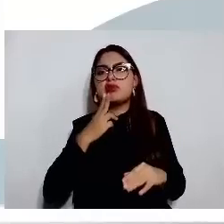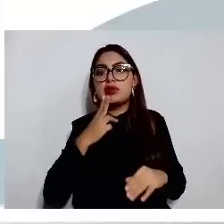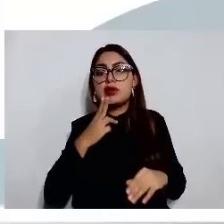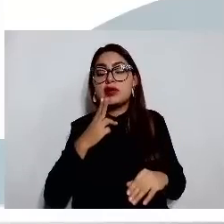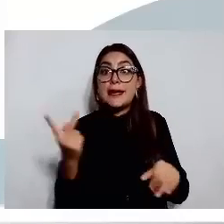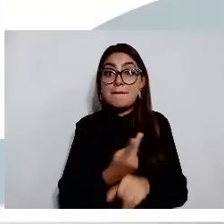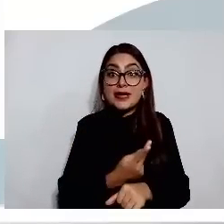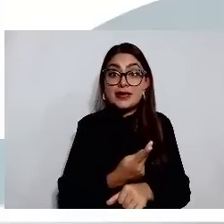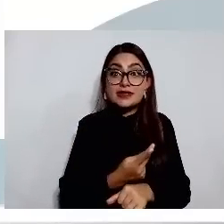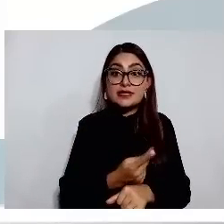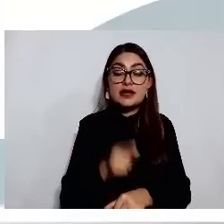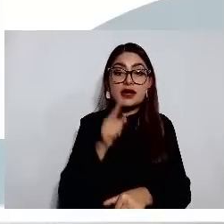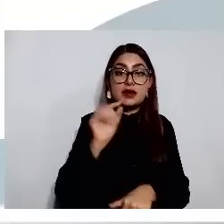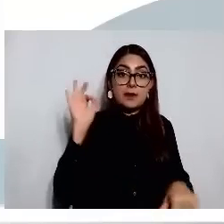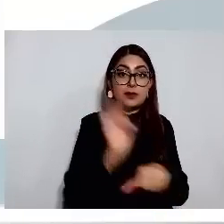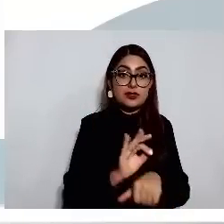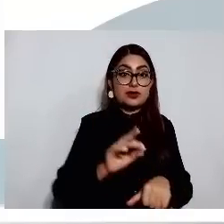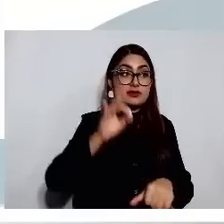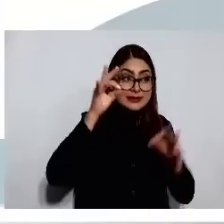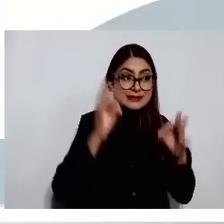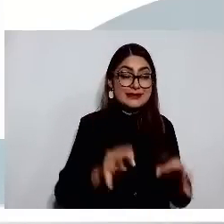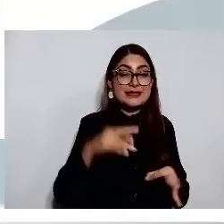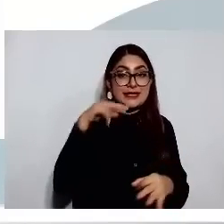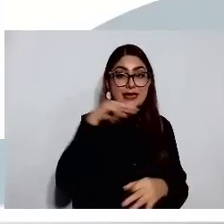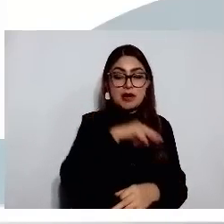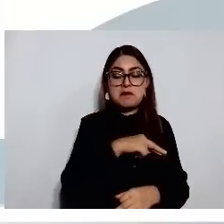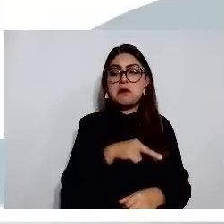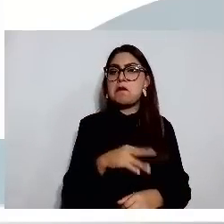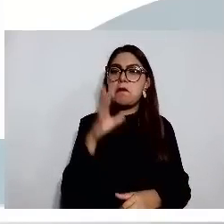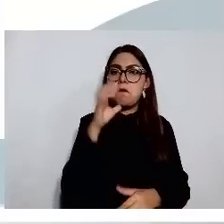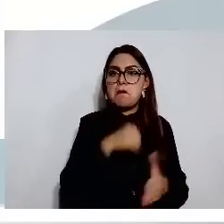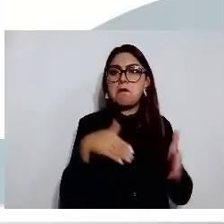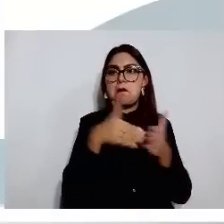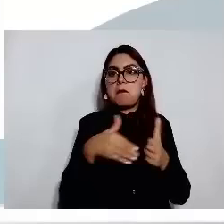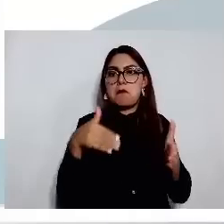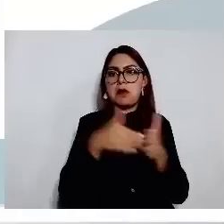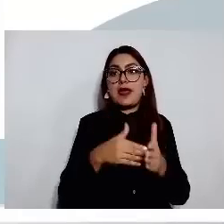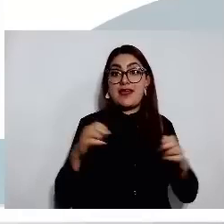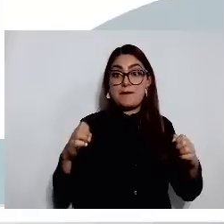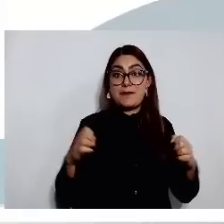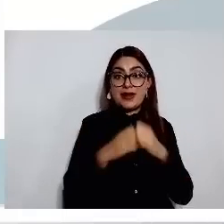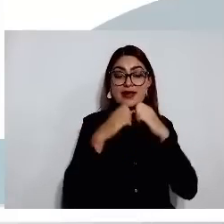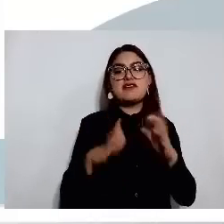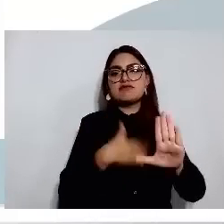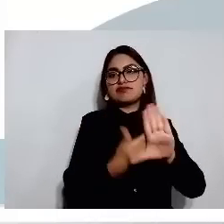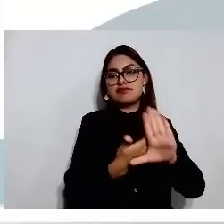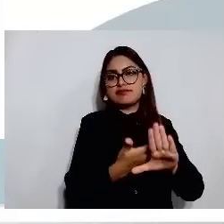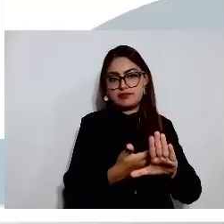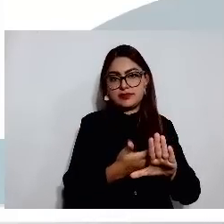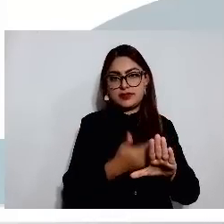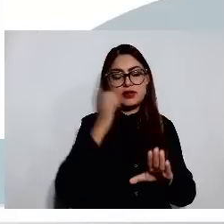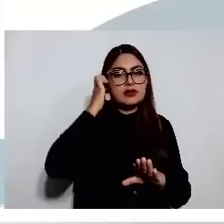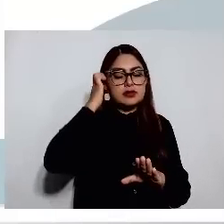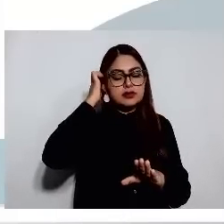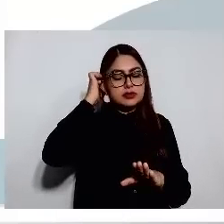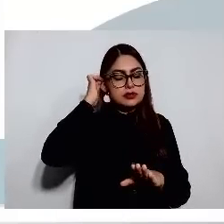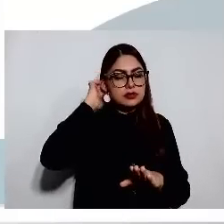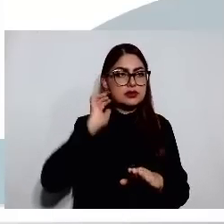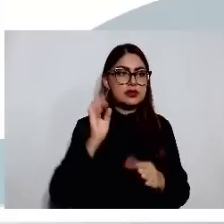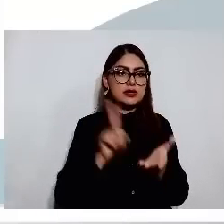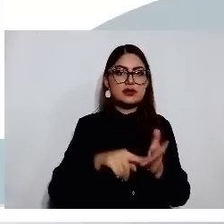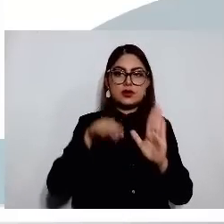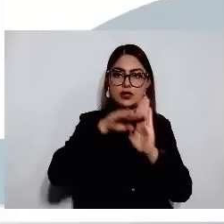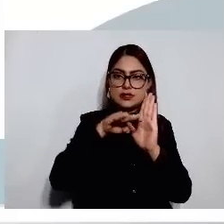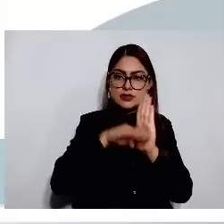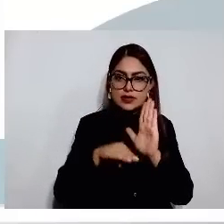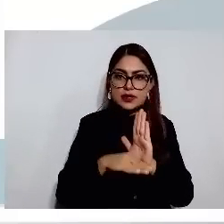protección inmediata, de emergencia y con estándares probatorios más leves,